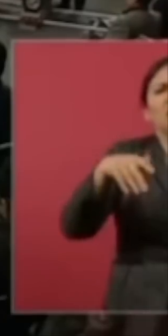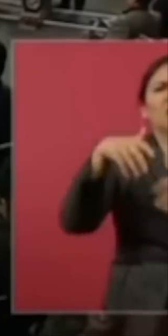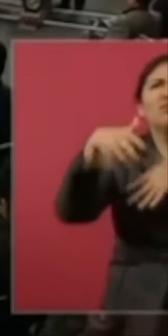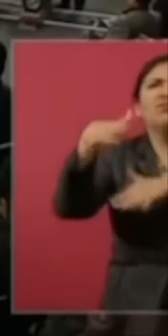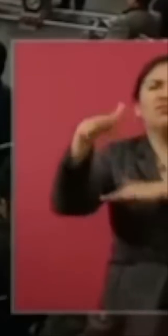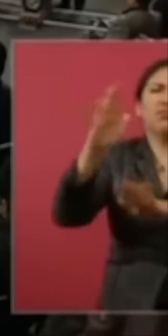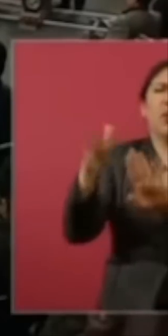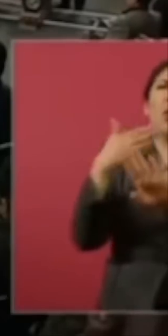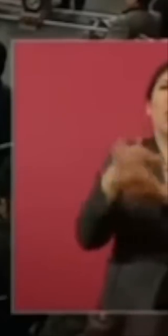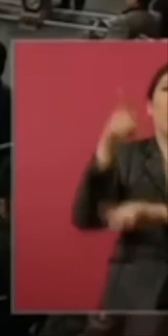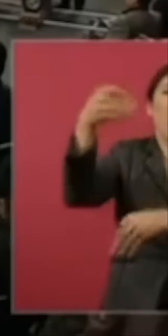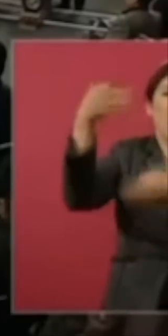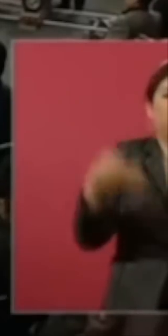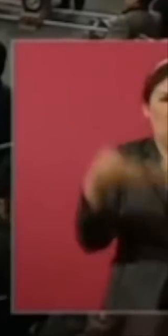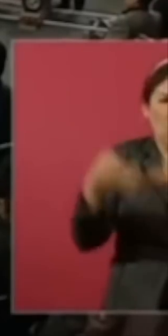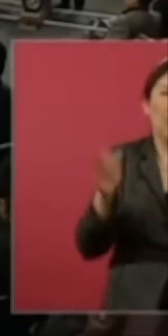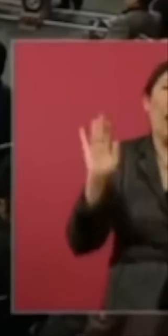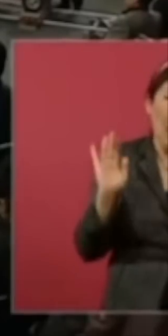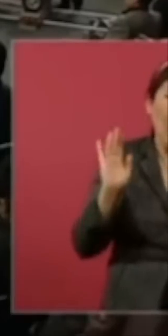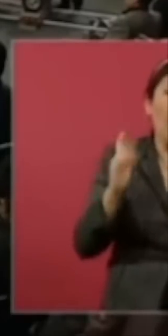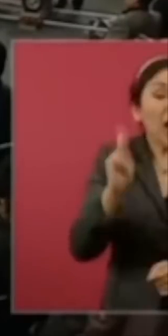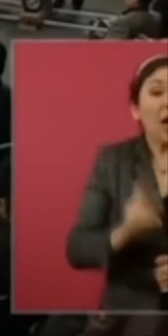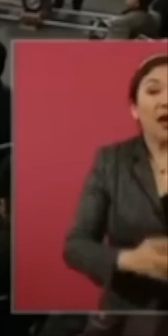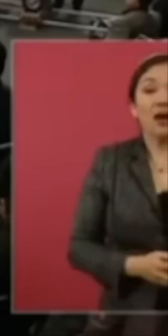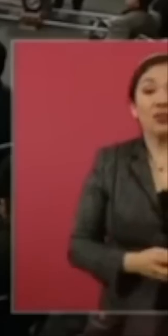de la Corte, pero